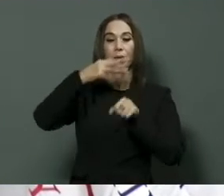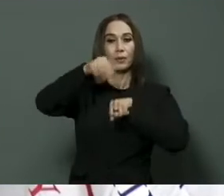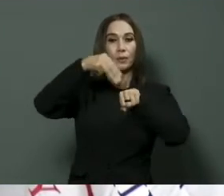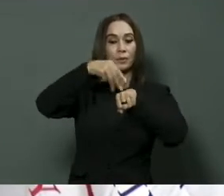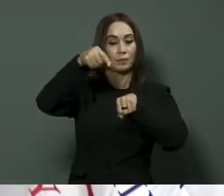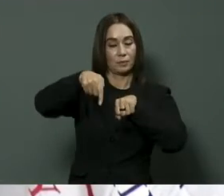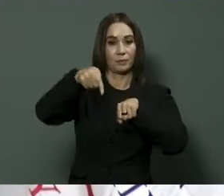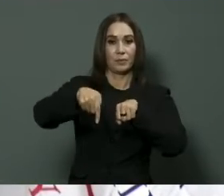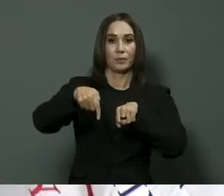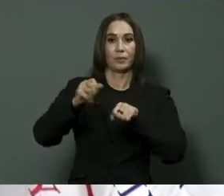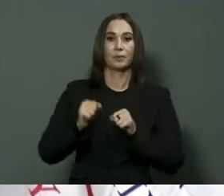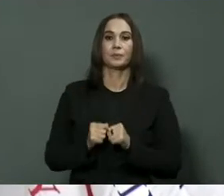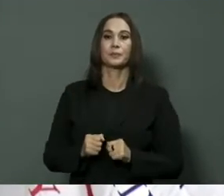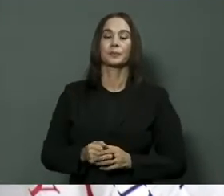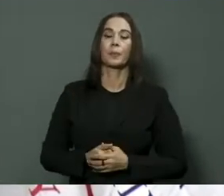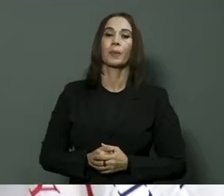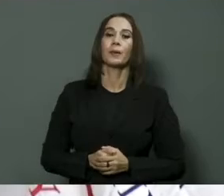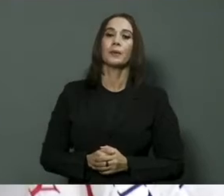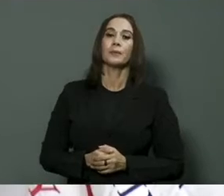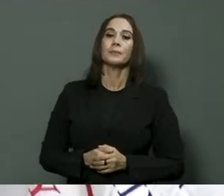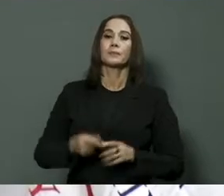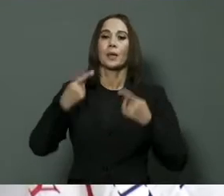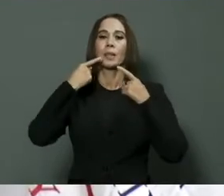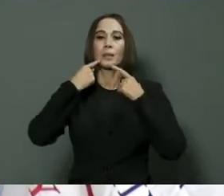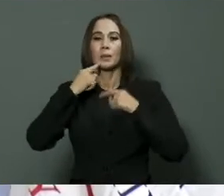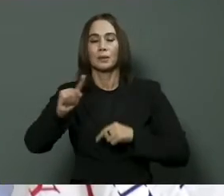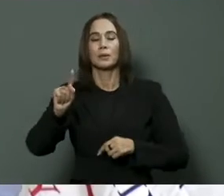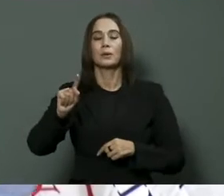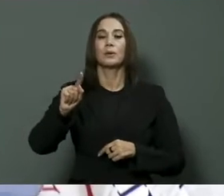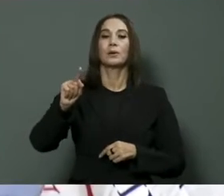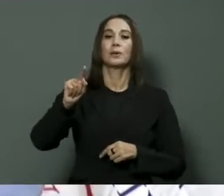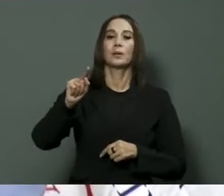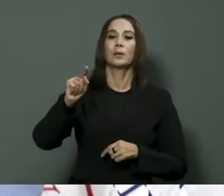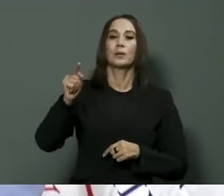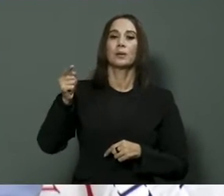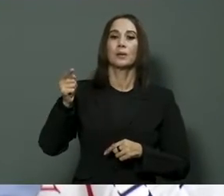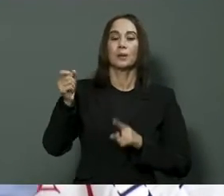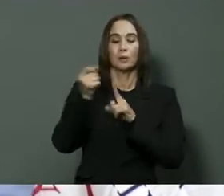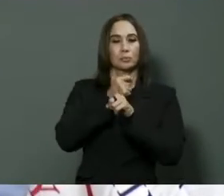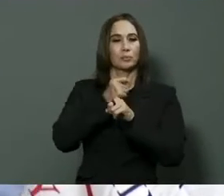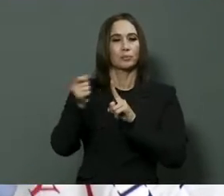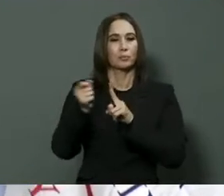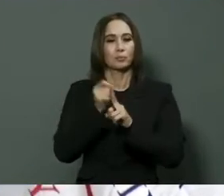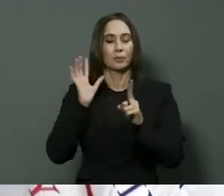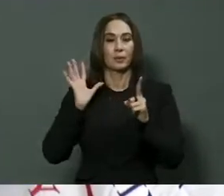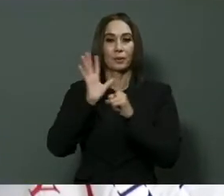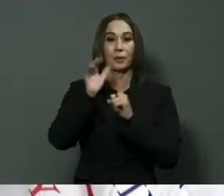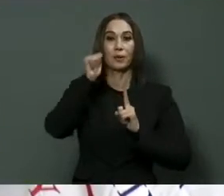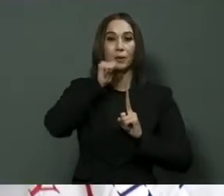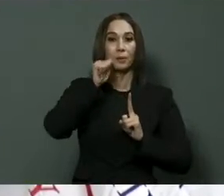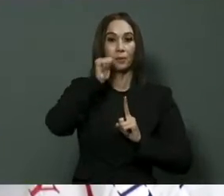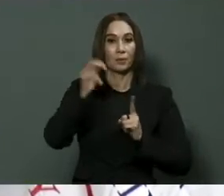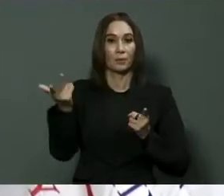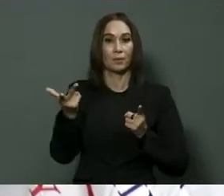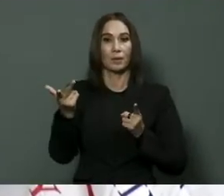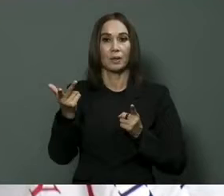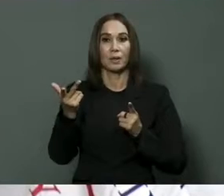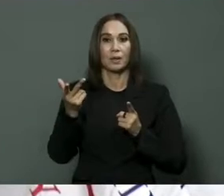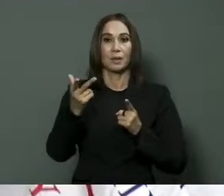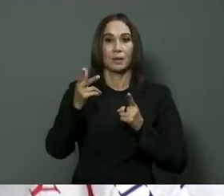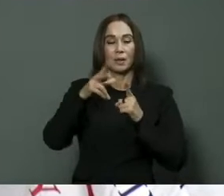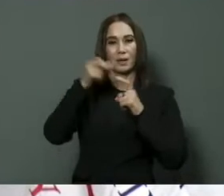causa a nivel nacional. Las denuncias por violencias contra las mujeres y los delitos